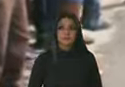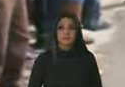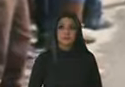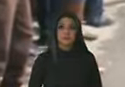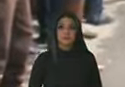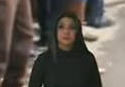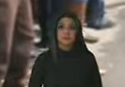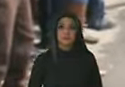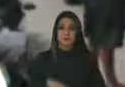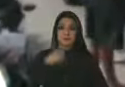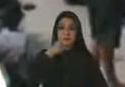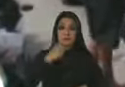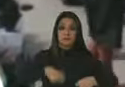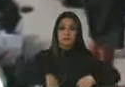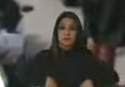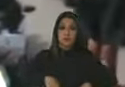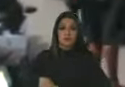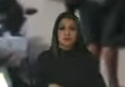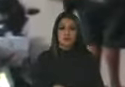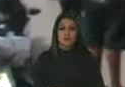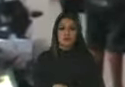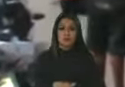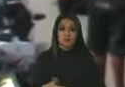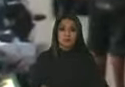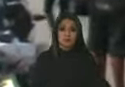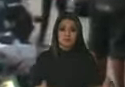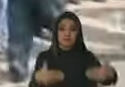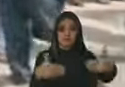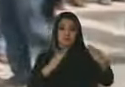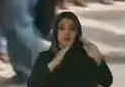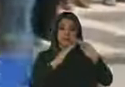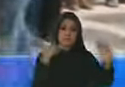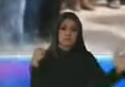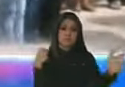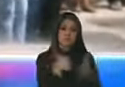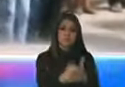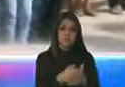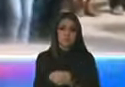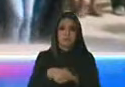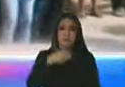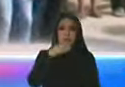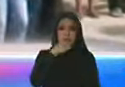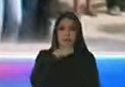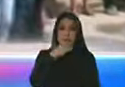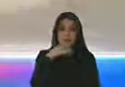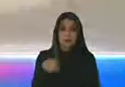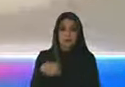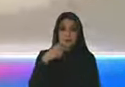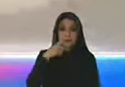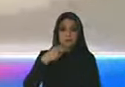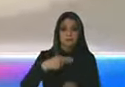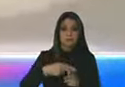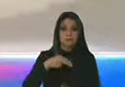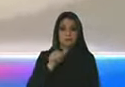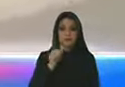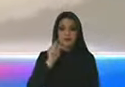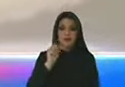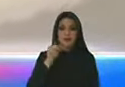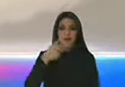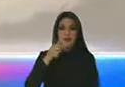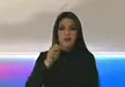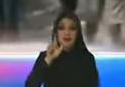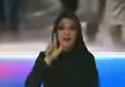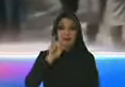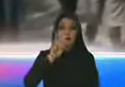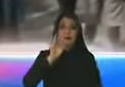Un motociclista murió al estrellarse contra una pared en la zona rural de Manta. La víctima, identificada como Ángel M., de 27 años de